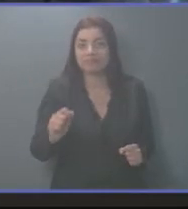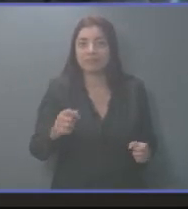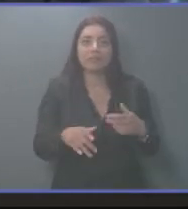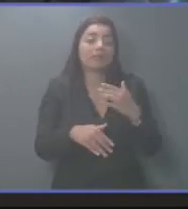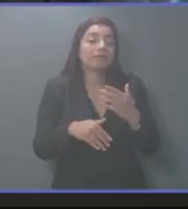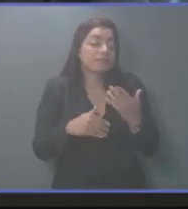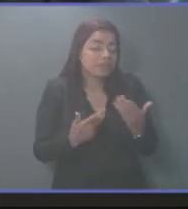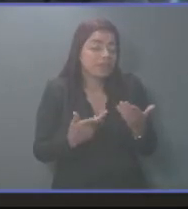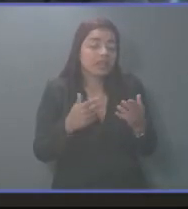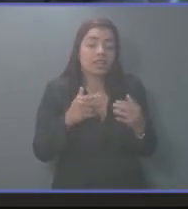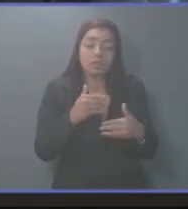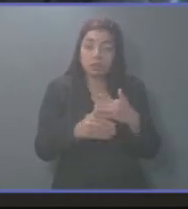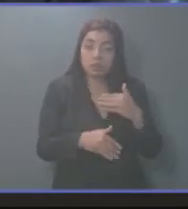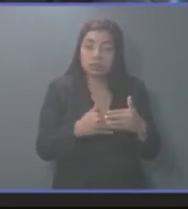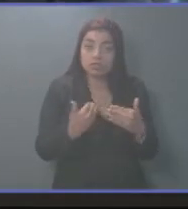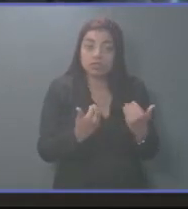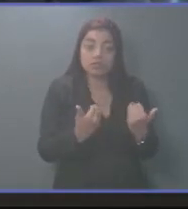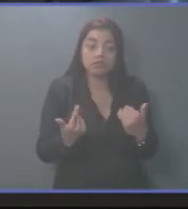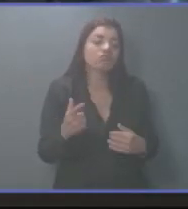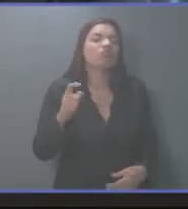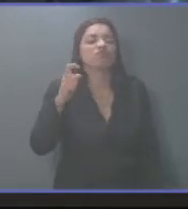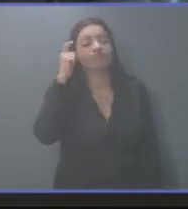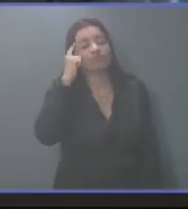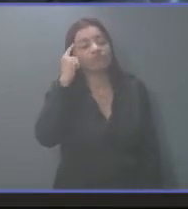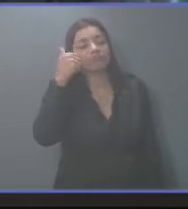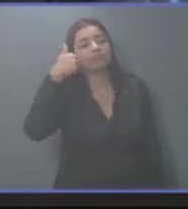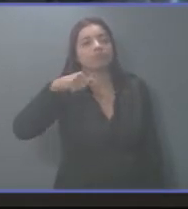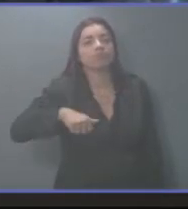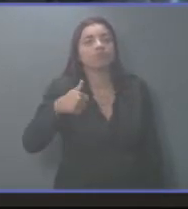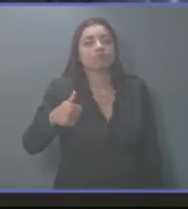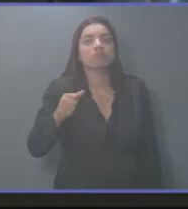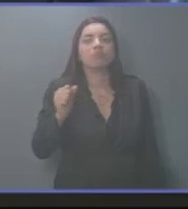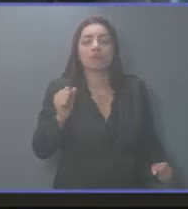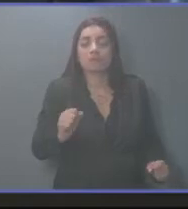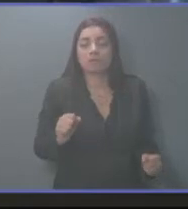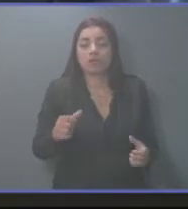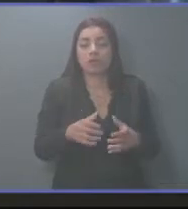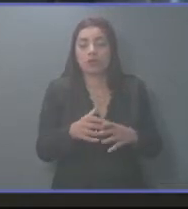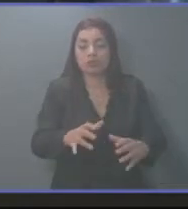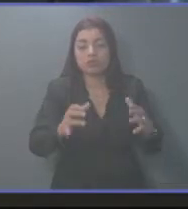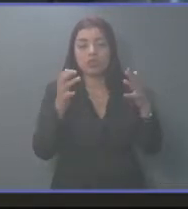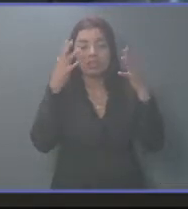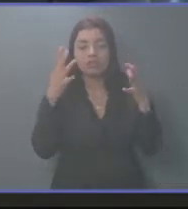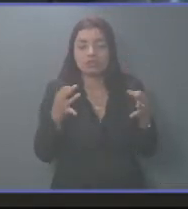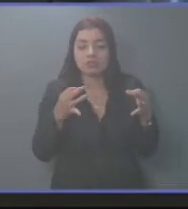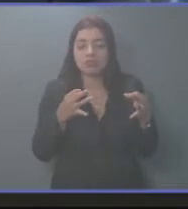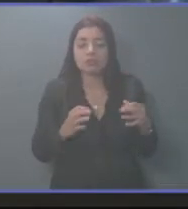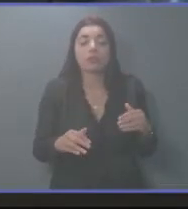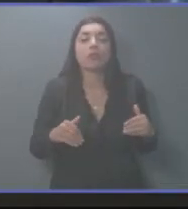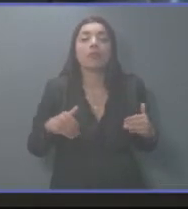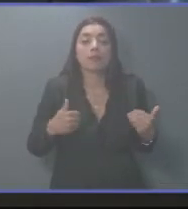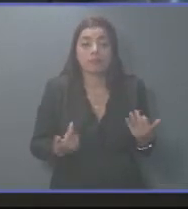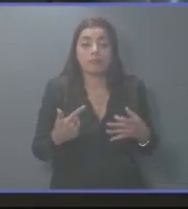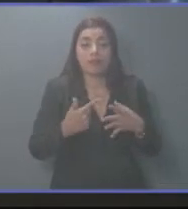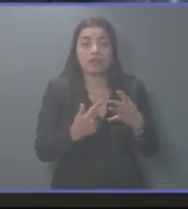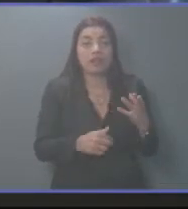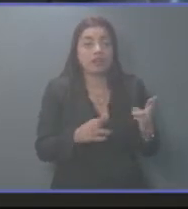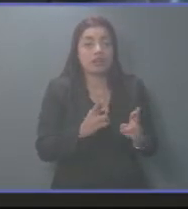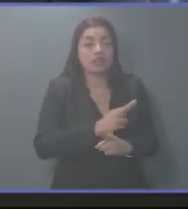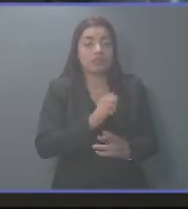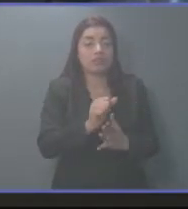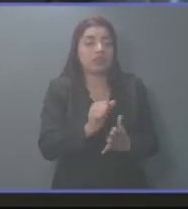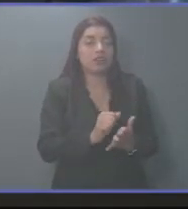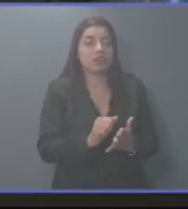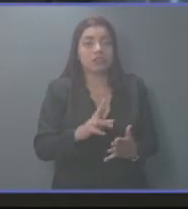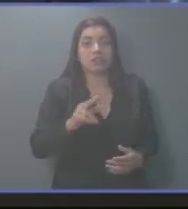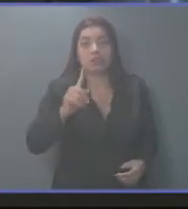mérito objeto de estudio, considera procedente emitir dictamen favorable a fin de reformar el artículo 1